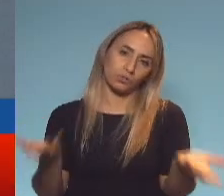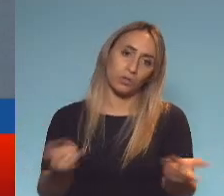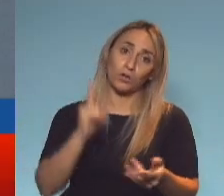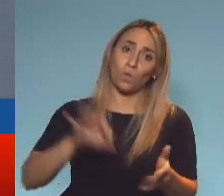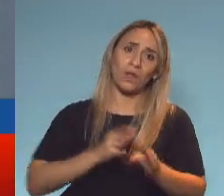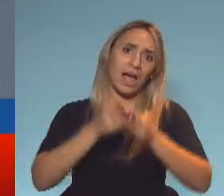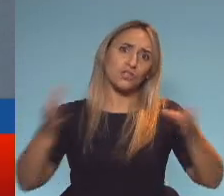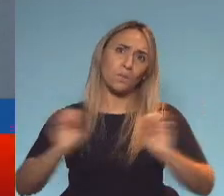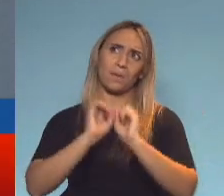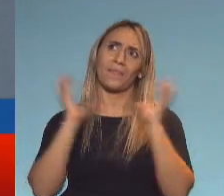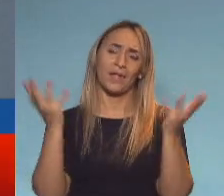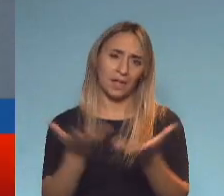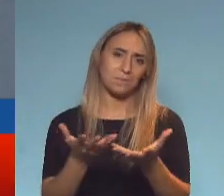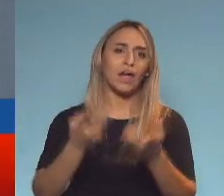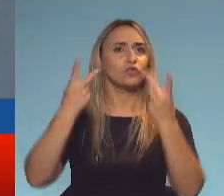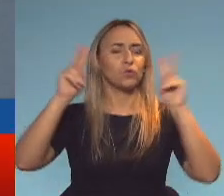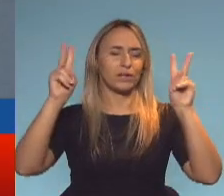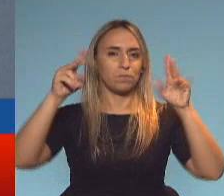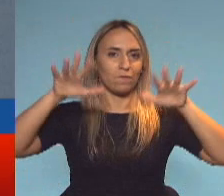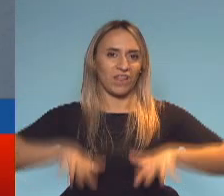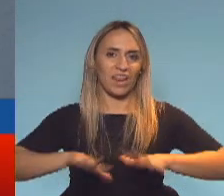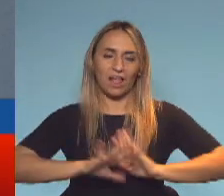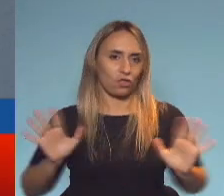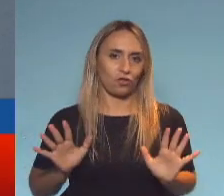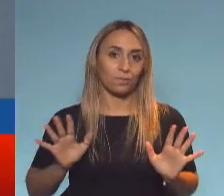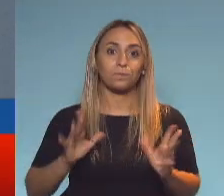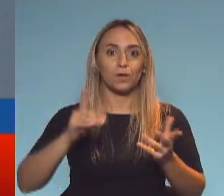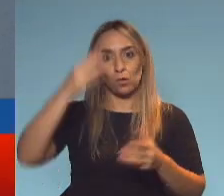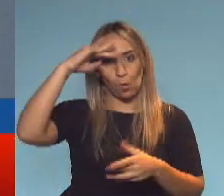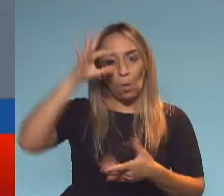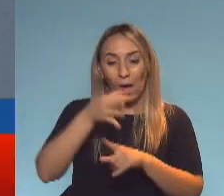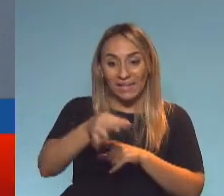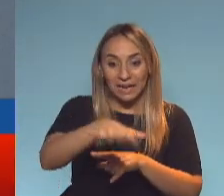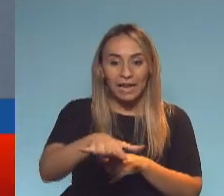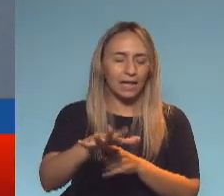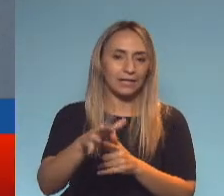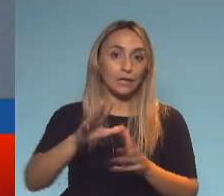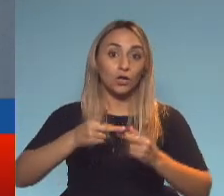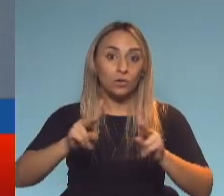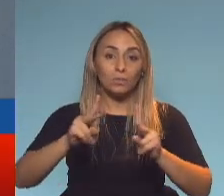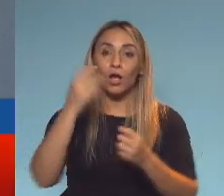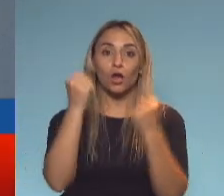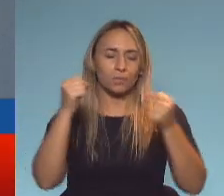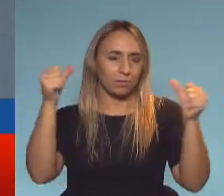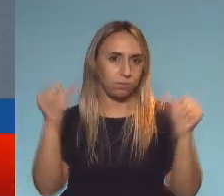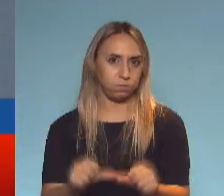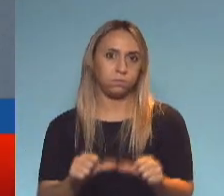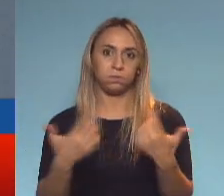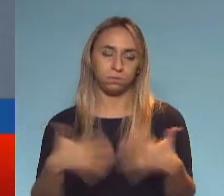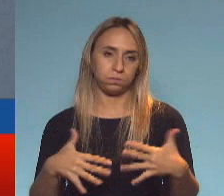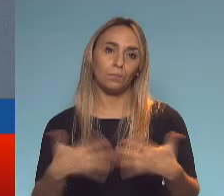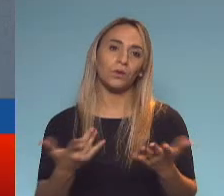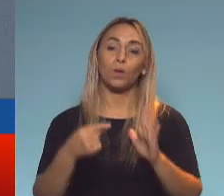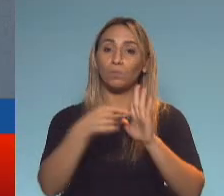pandemia donde se detuvo todo el turismo, se vio muy afectado. Así que datos a tener en cuenta porque estamos viendo,